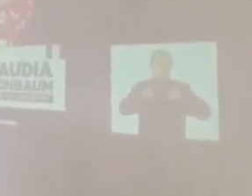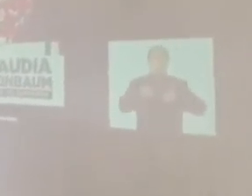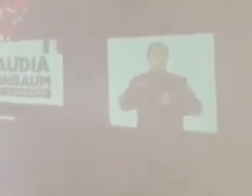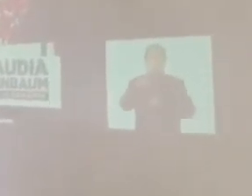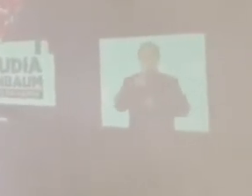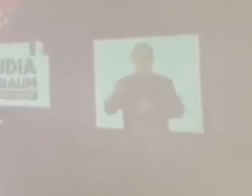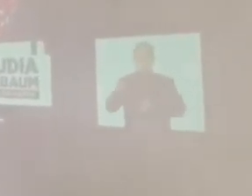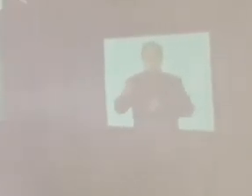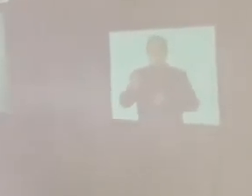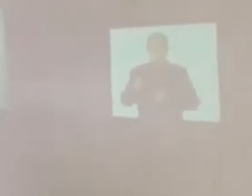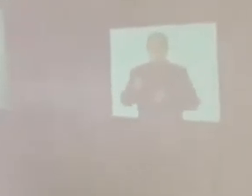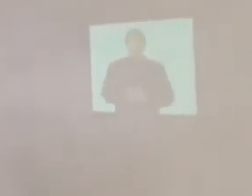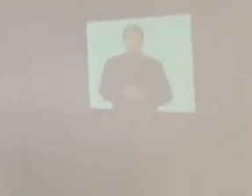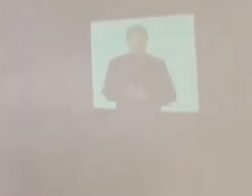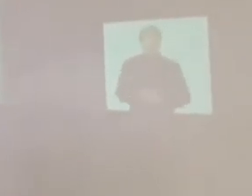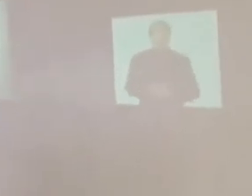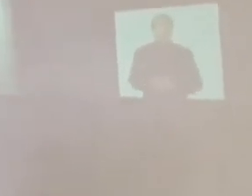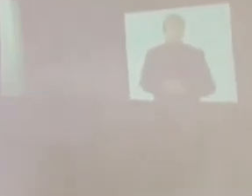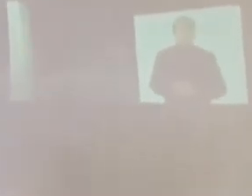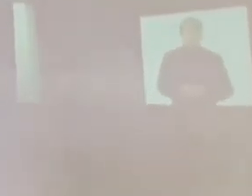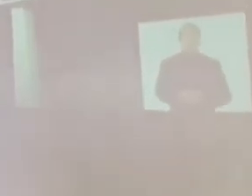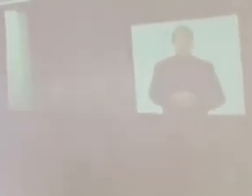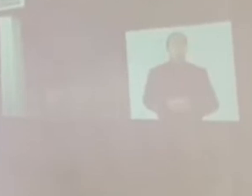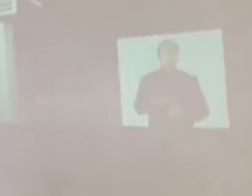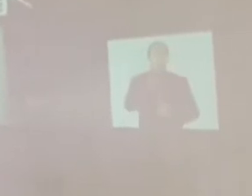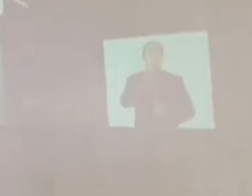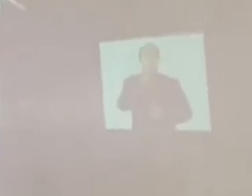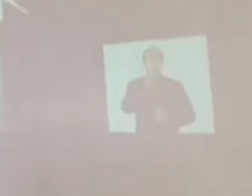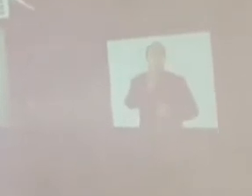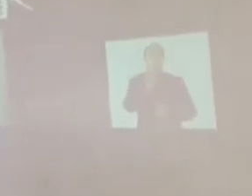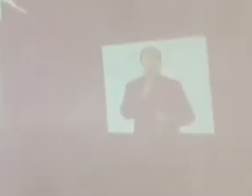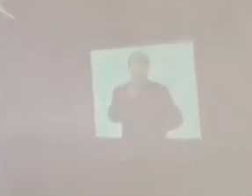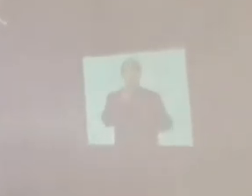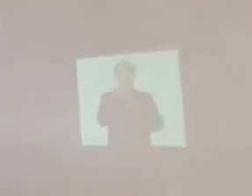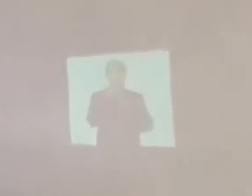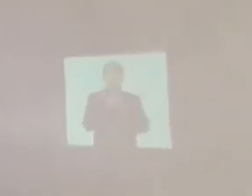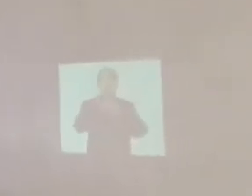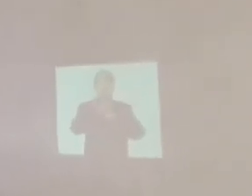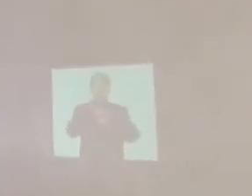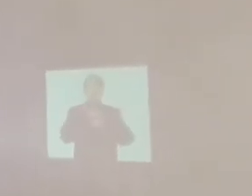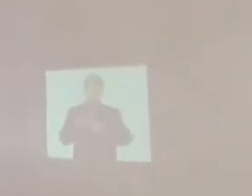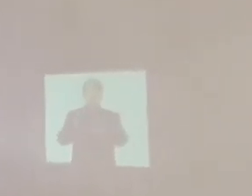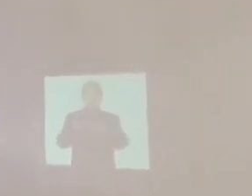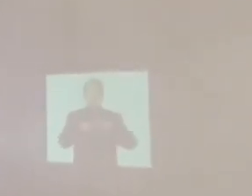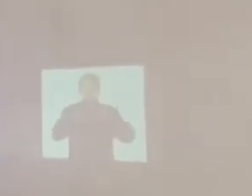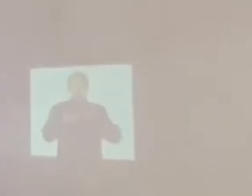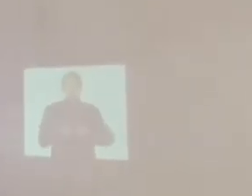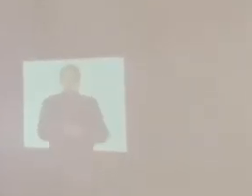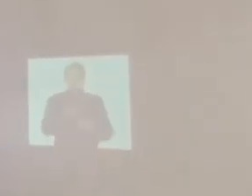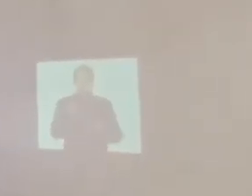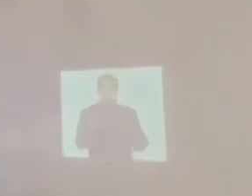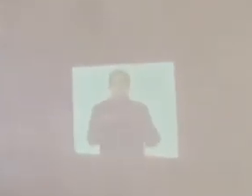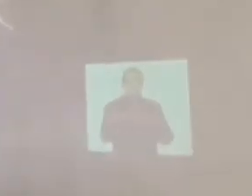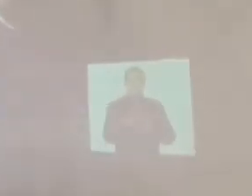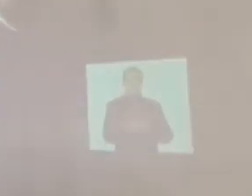ciudadanía. Quiero destacar el resultado en la disminución del número de delitos